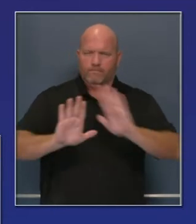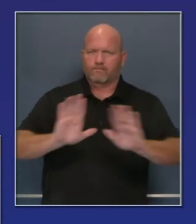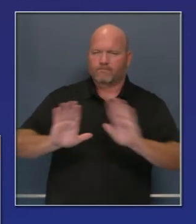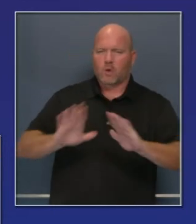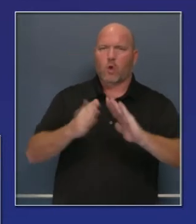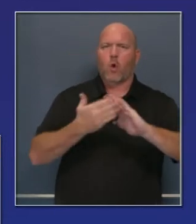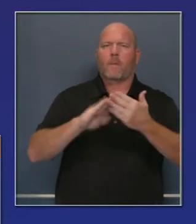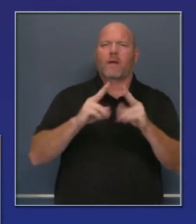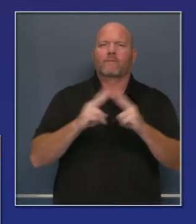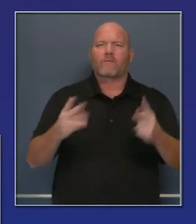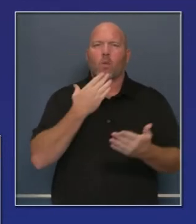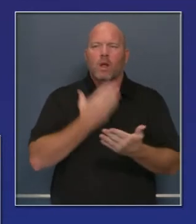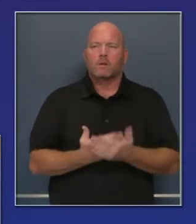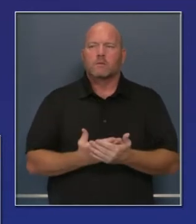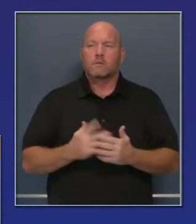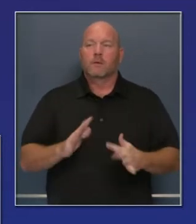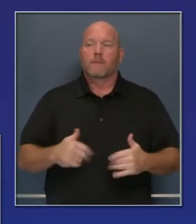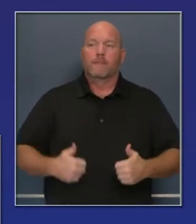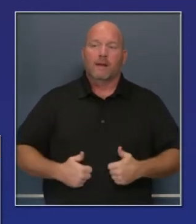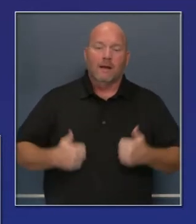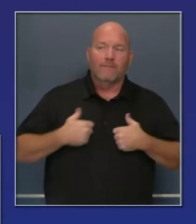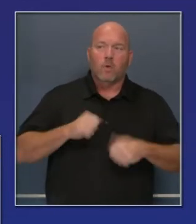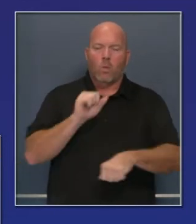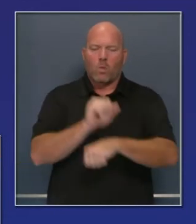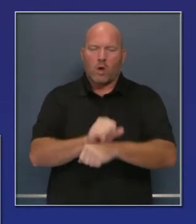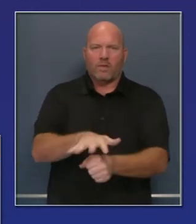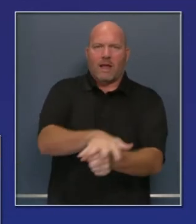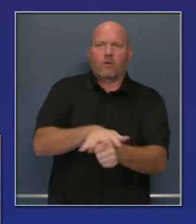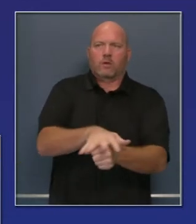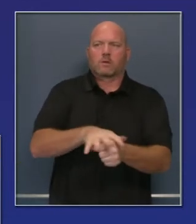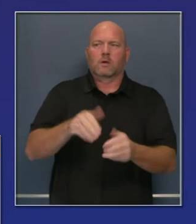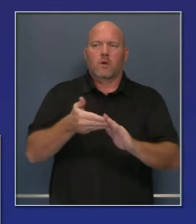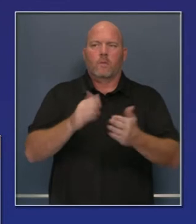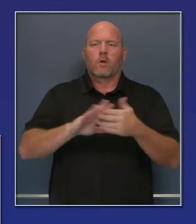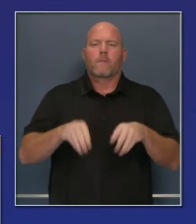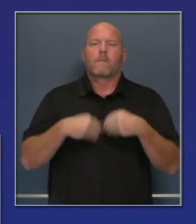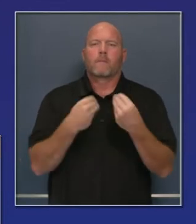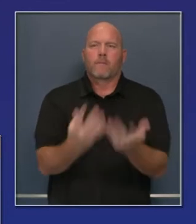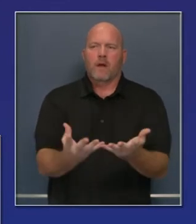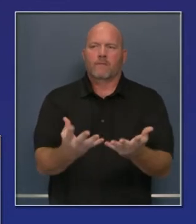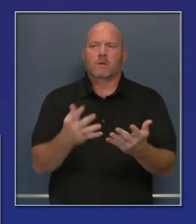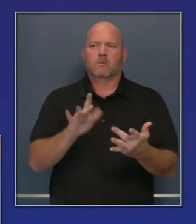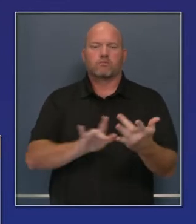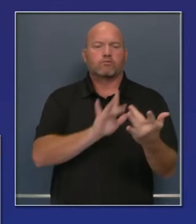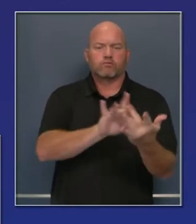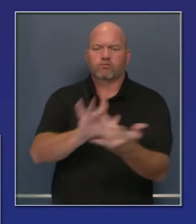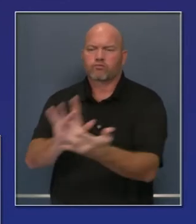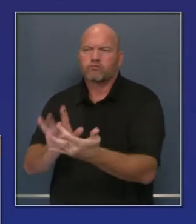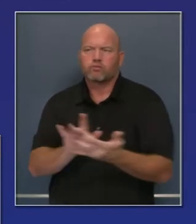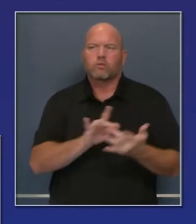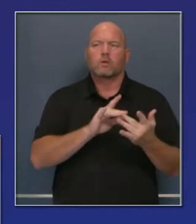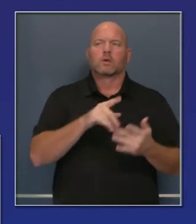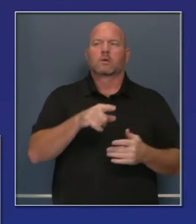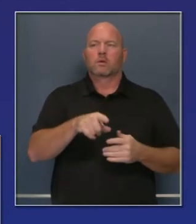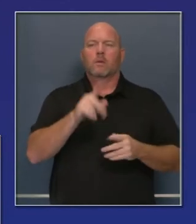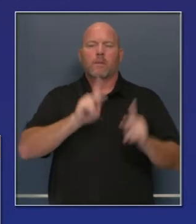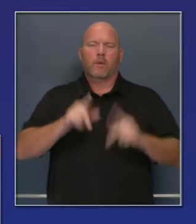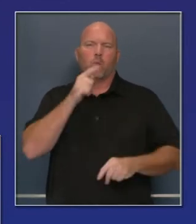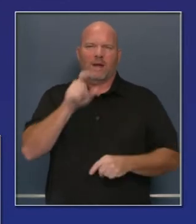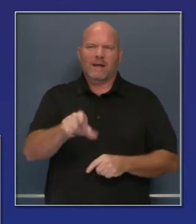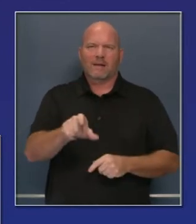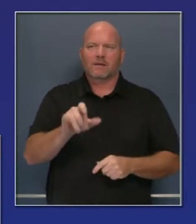que viven y trabajan dentro de estas comunidades para dar un contacto más